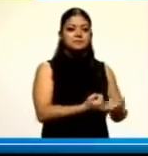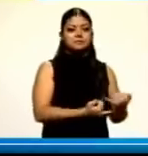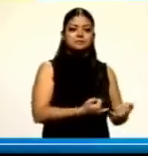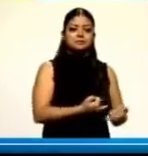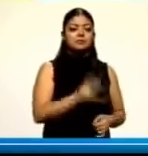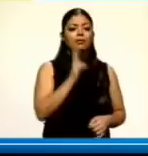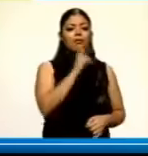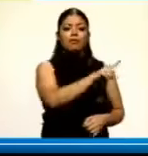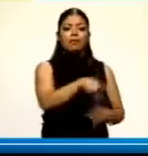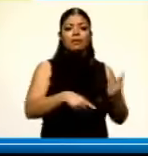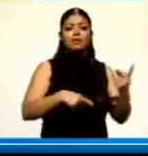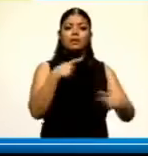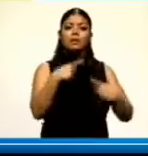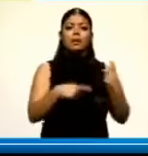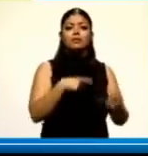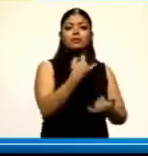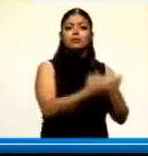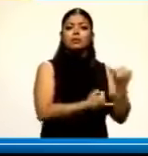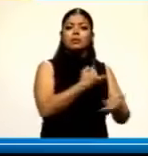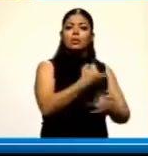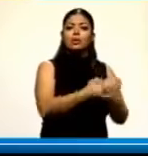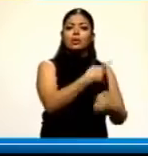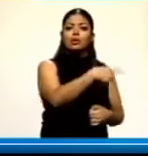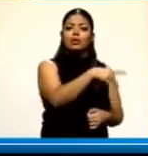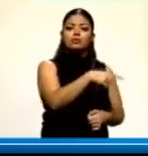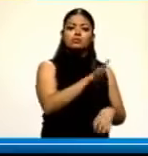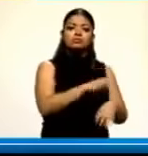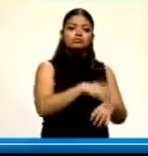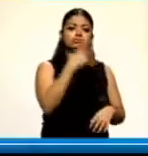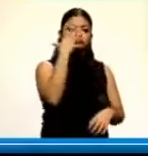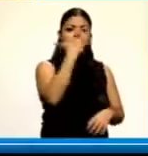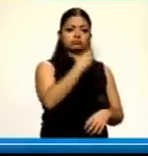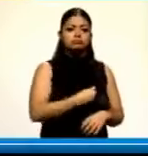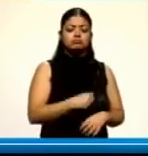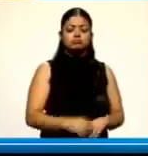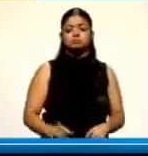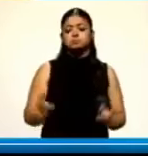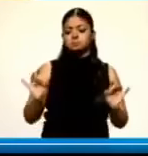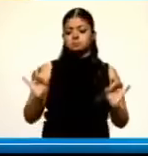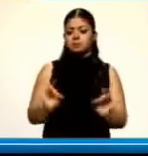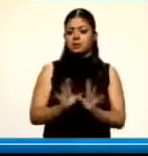Miren cómo se divierten con esos juguetes tan asombrosos. Ni modo.